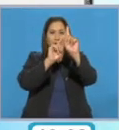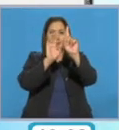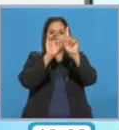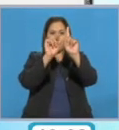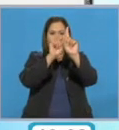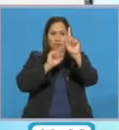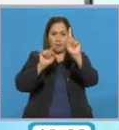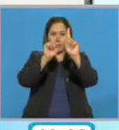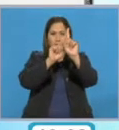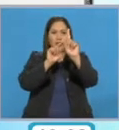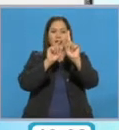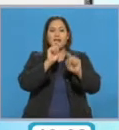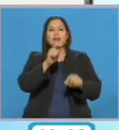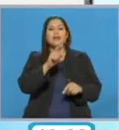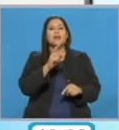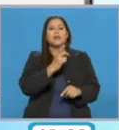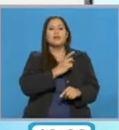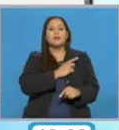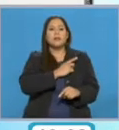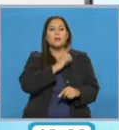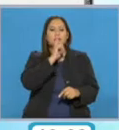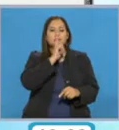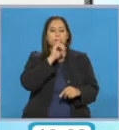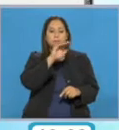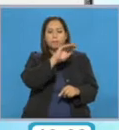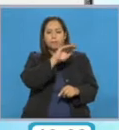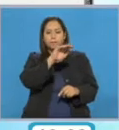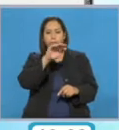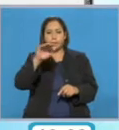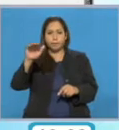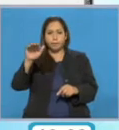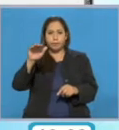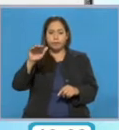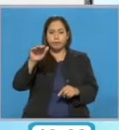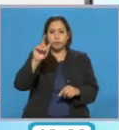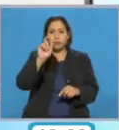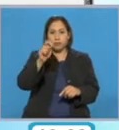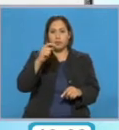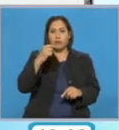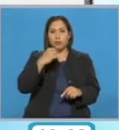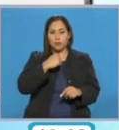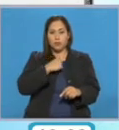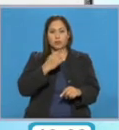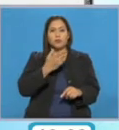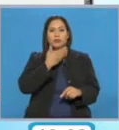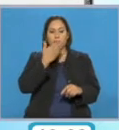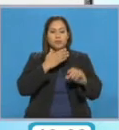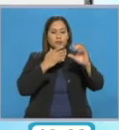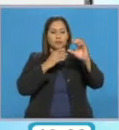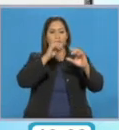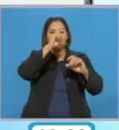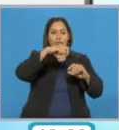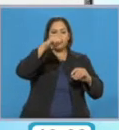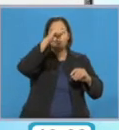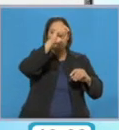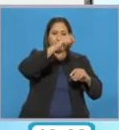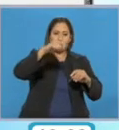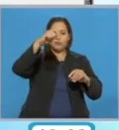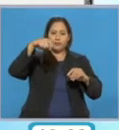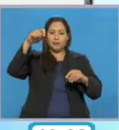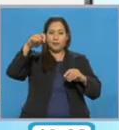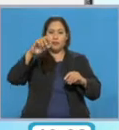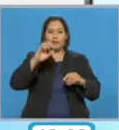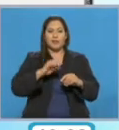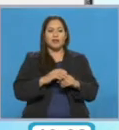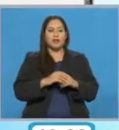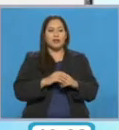dice que escribe en un solo plano. Nosotros acuérdense que tenemos una medida que son los óvalos, Sí. ¿no? Entonces tenemos que un